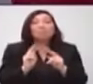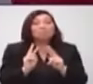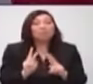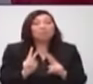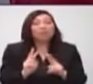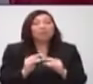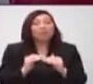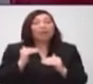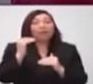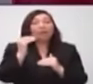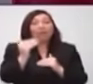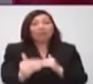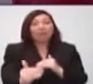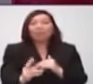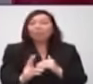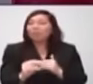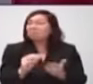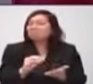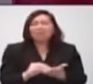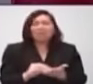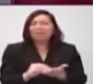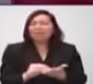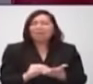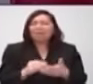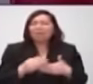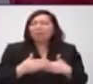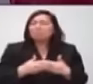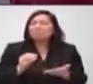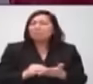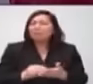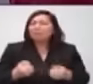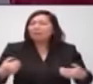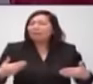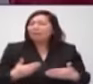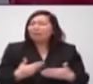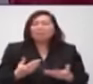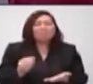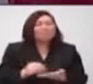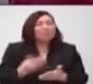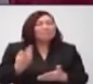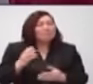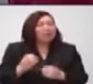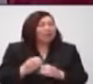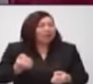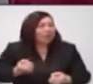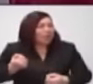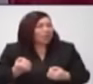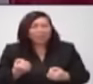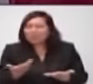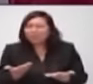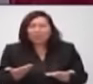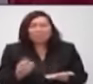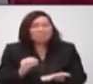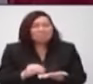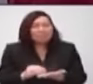de largo plazo. No más la visión de que más carros para más pistas y más pistas para más carros en una de las